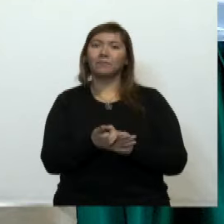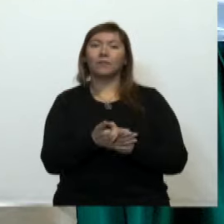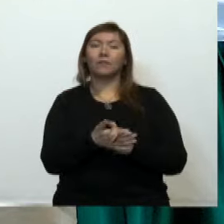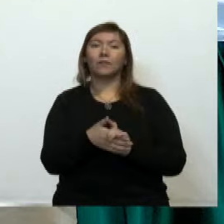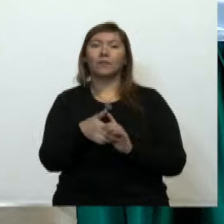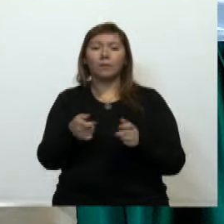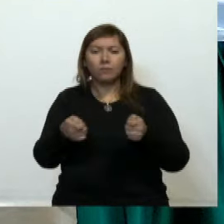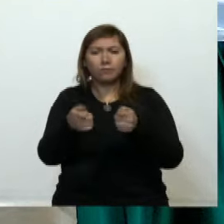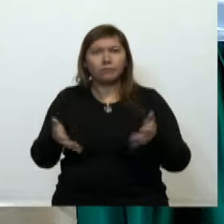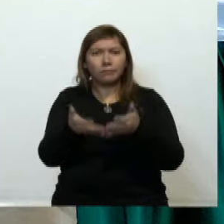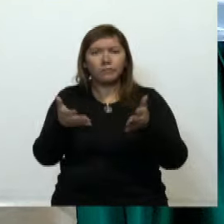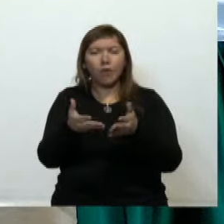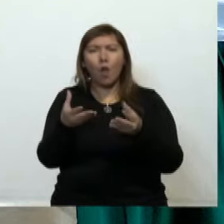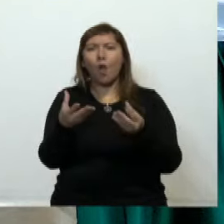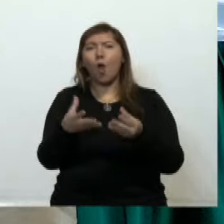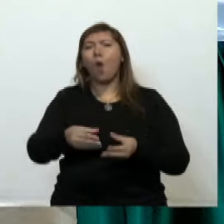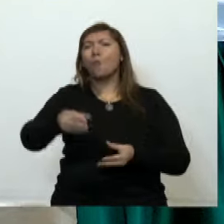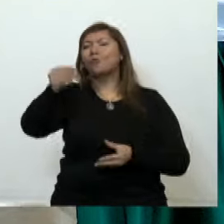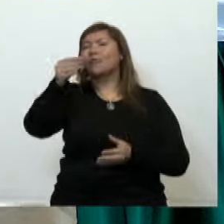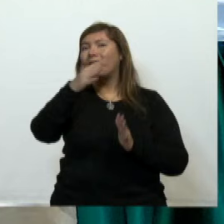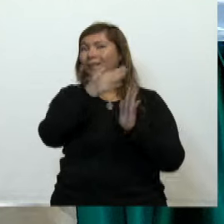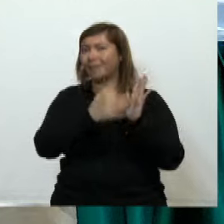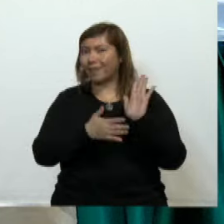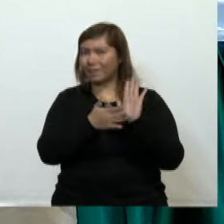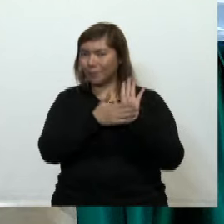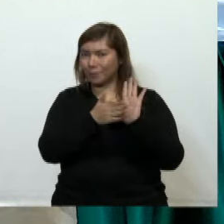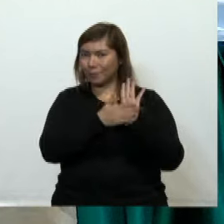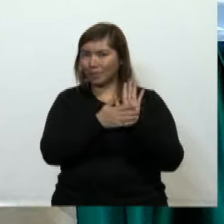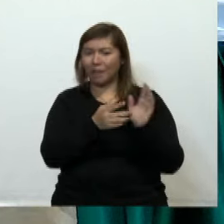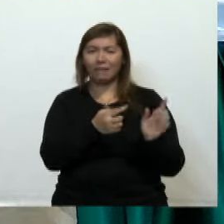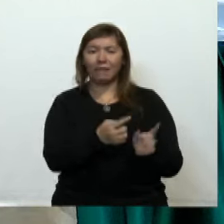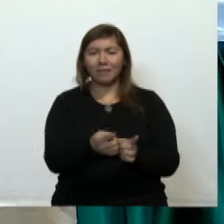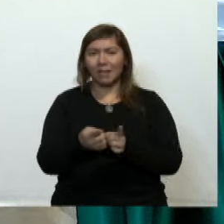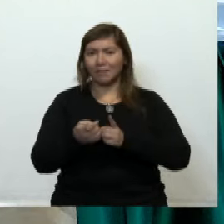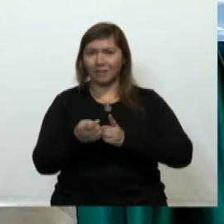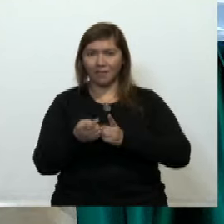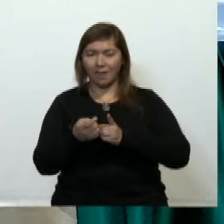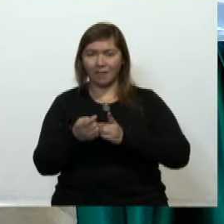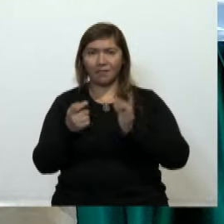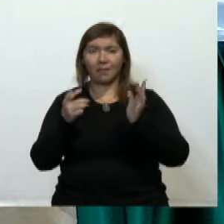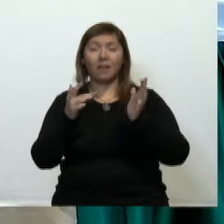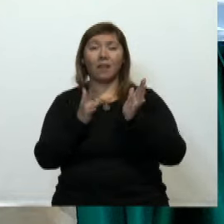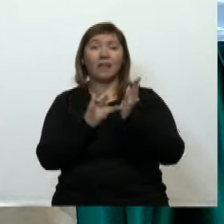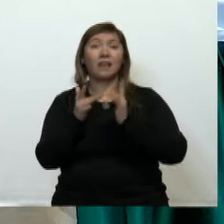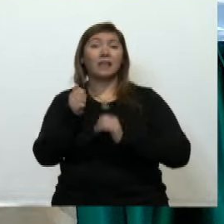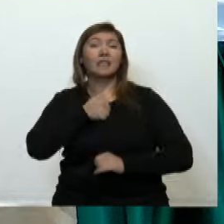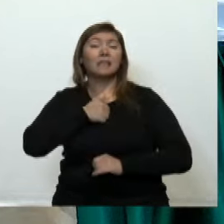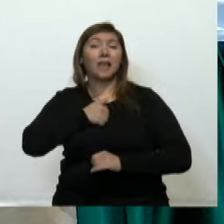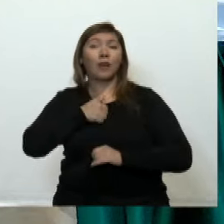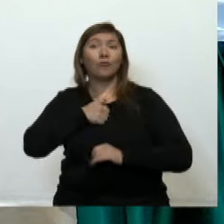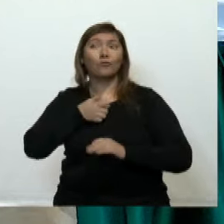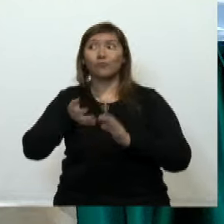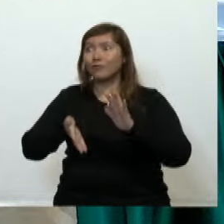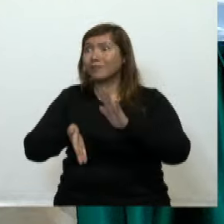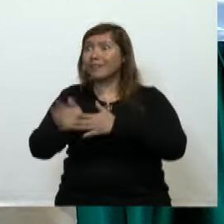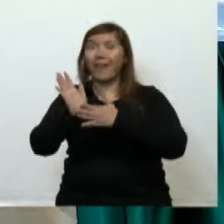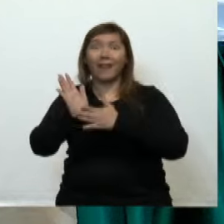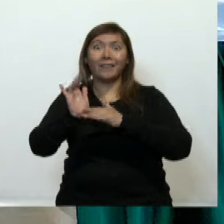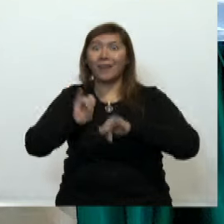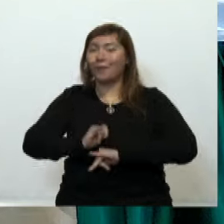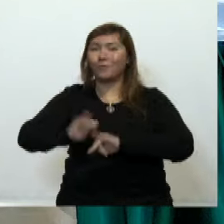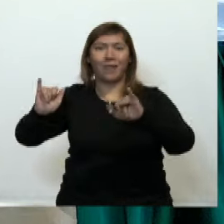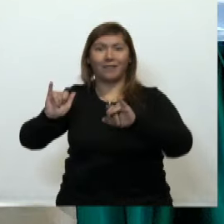el documento de Aparecida con la necesidad de que seamos cristianos misioneros. ¿Y por qué?